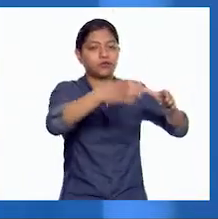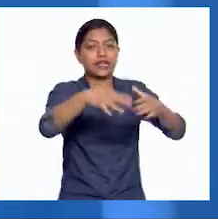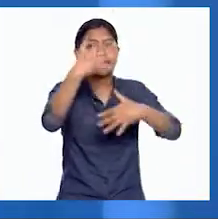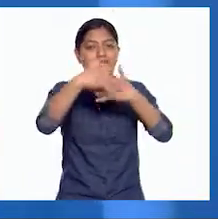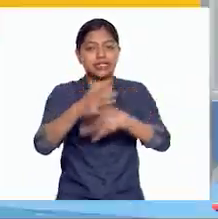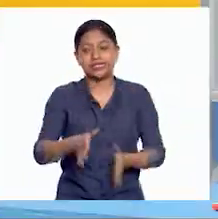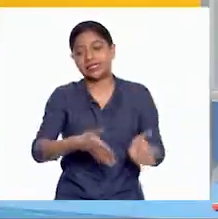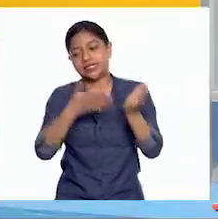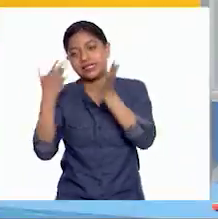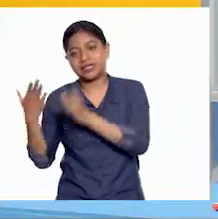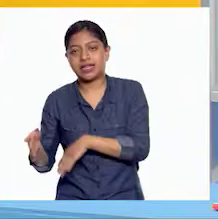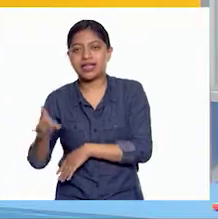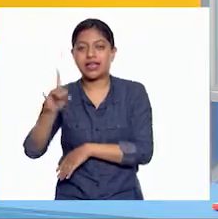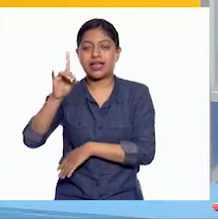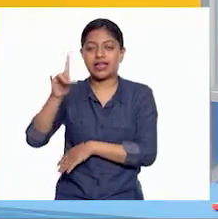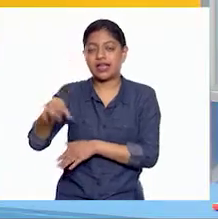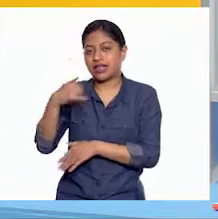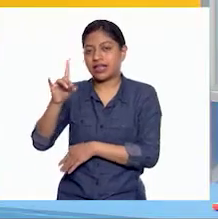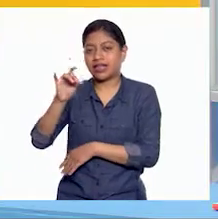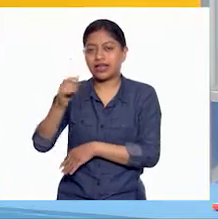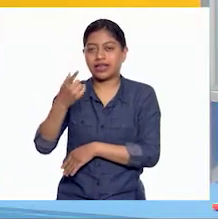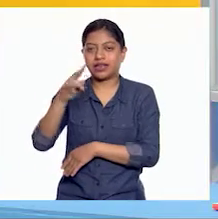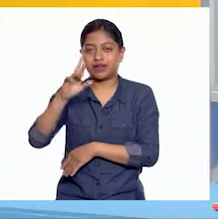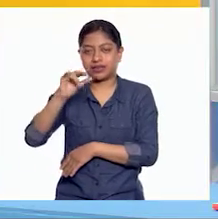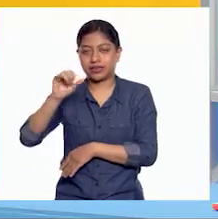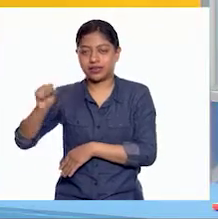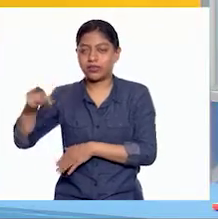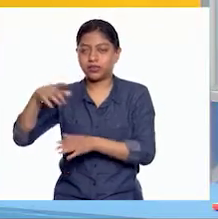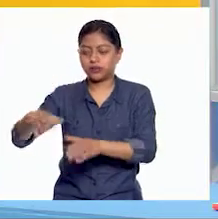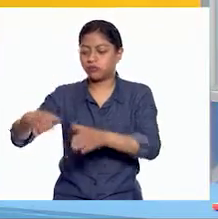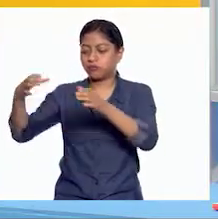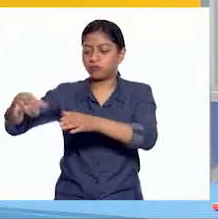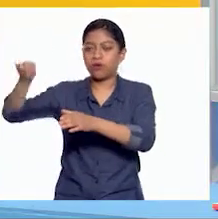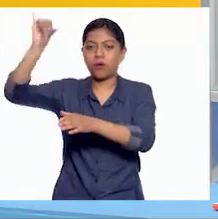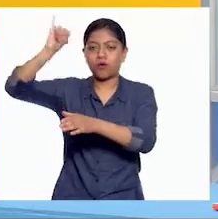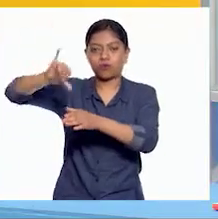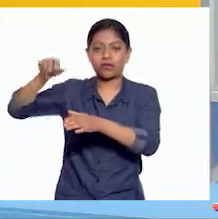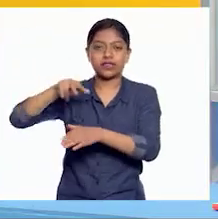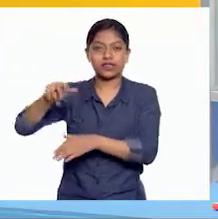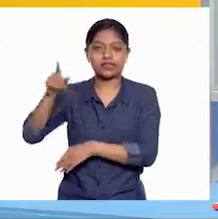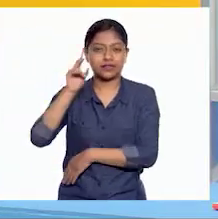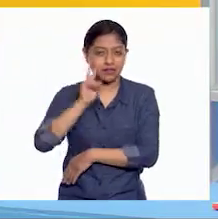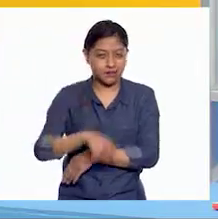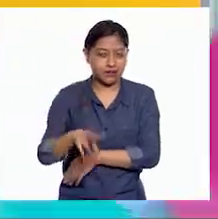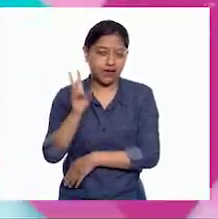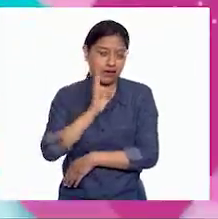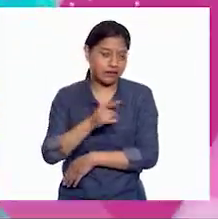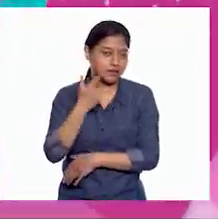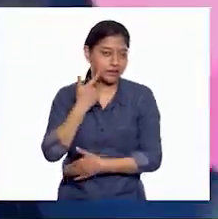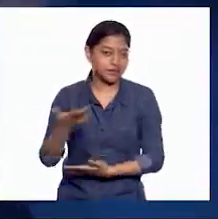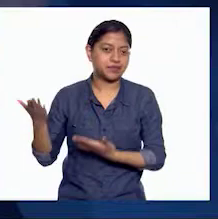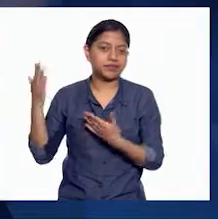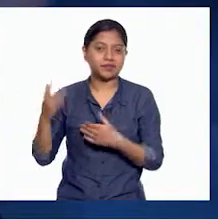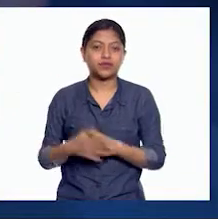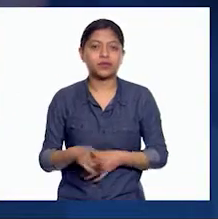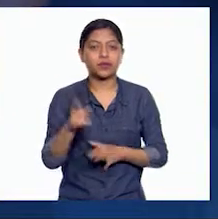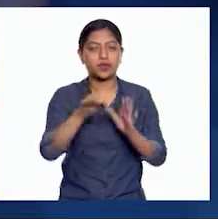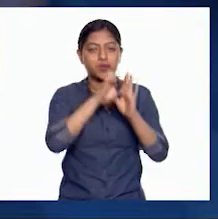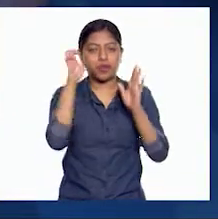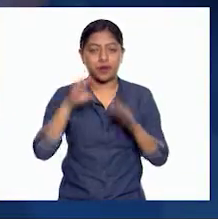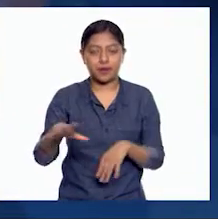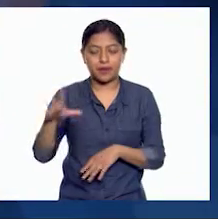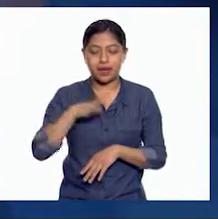18. Muy bien, qué rápido, por eso te gana tu pensamiento. Comprobemos las respuestas de María. Si